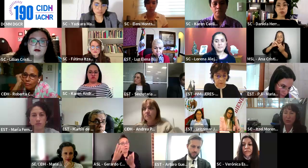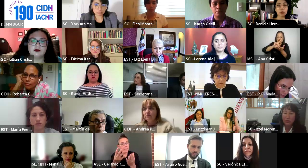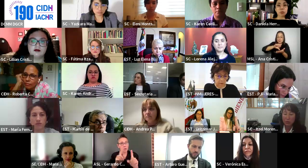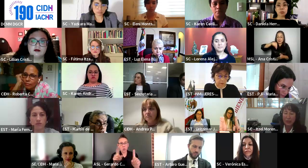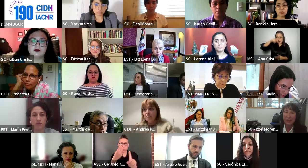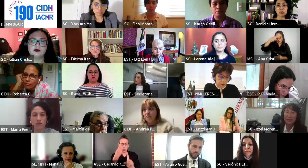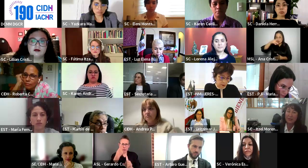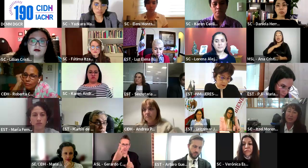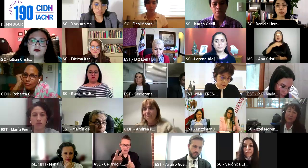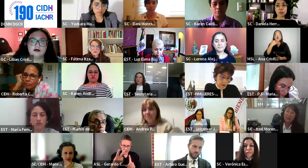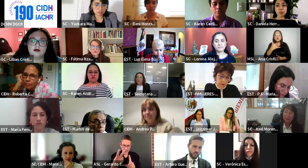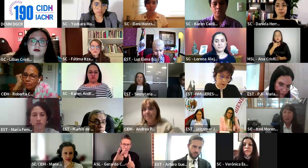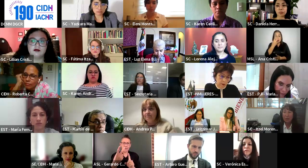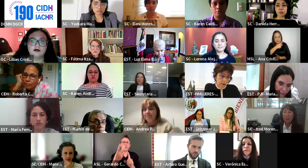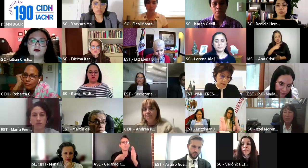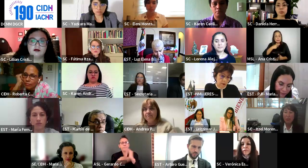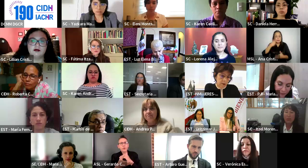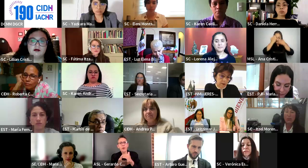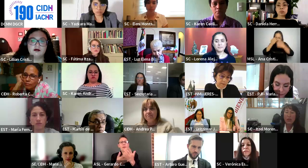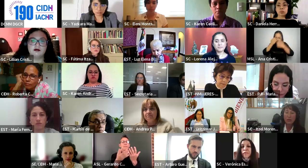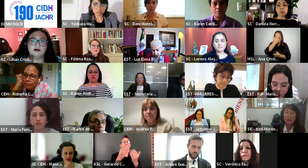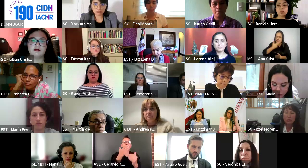corrupción. Muchas gracias.